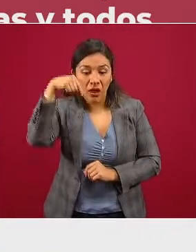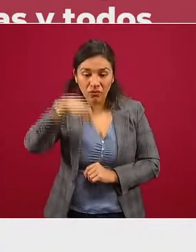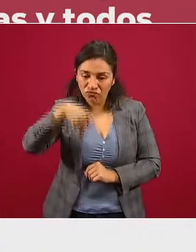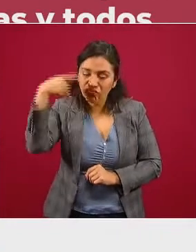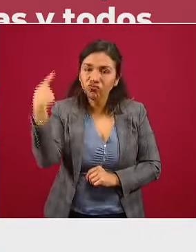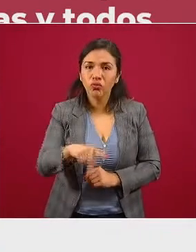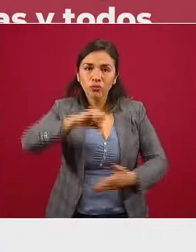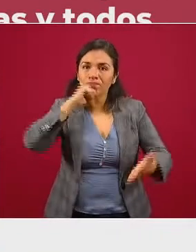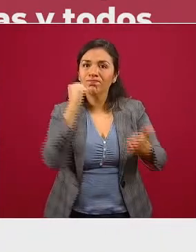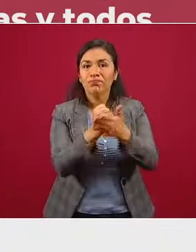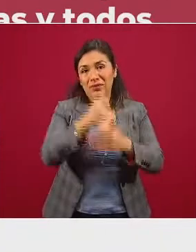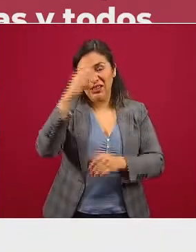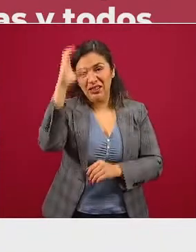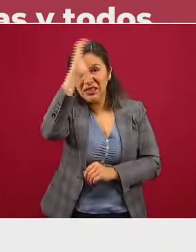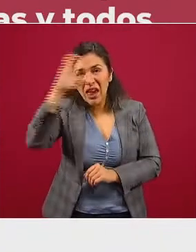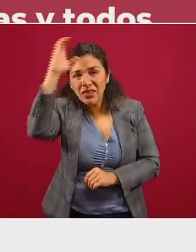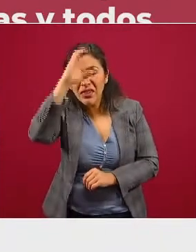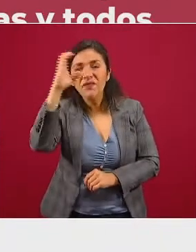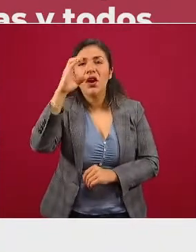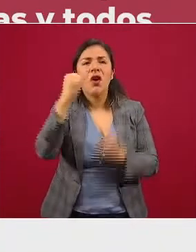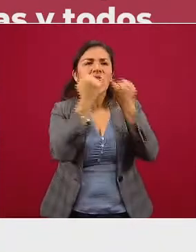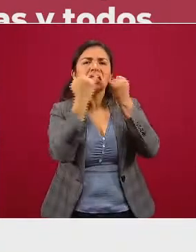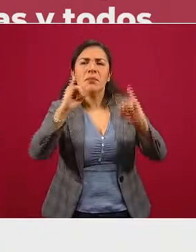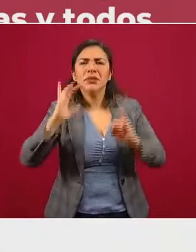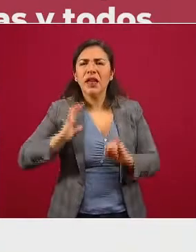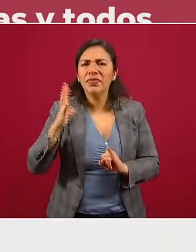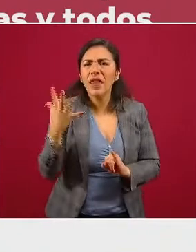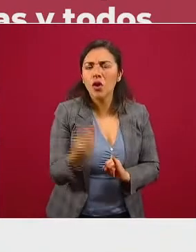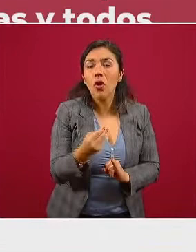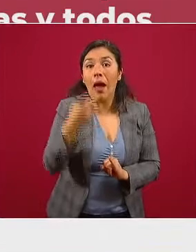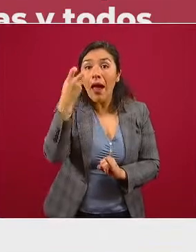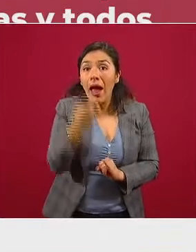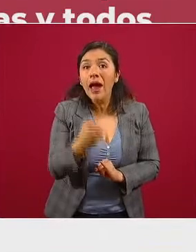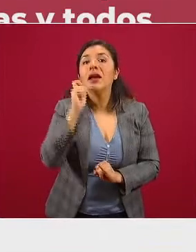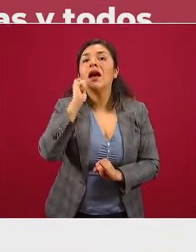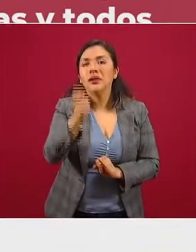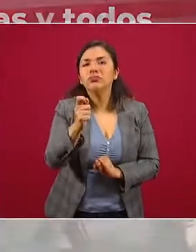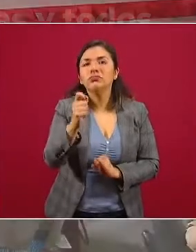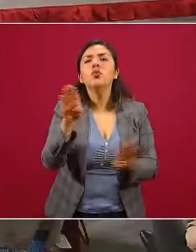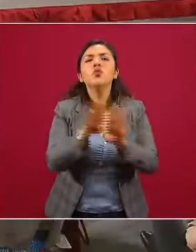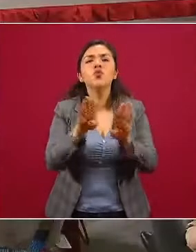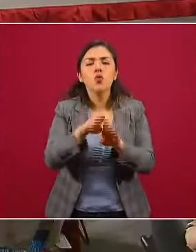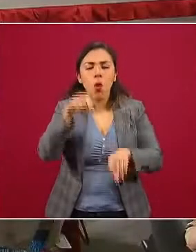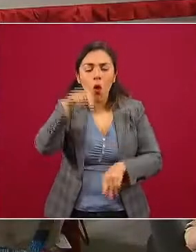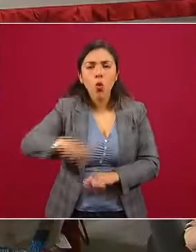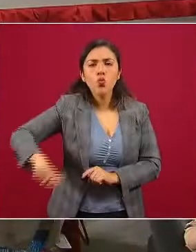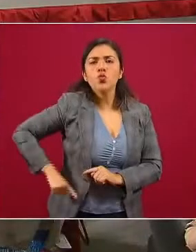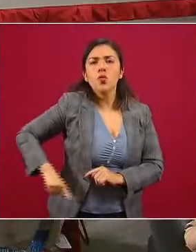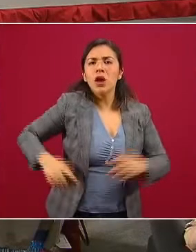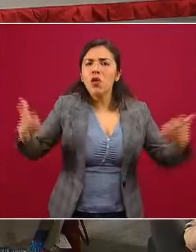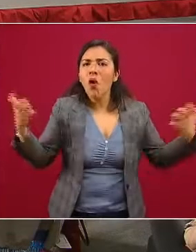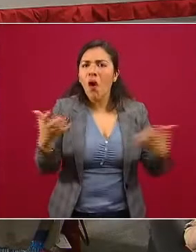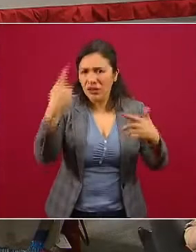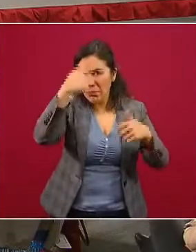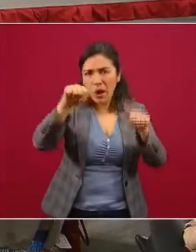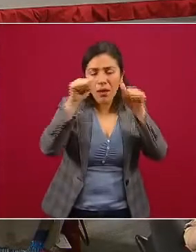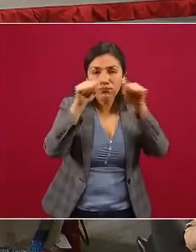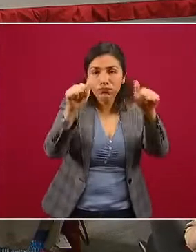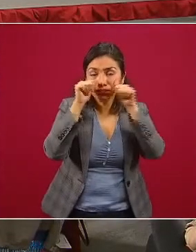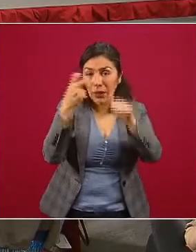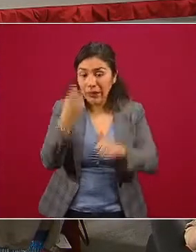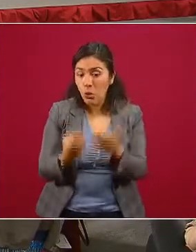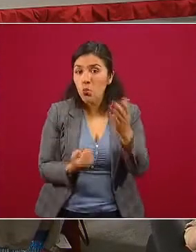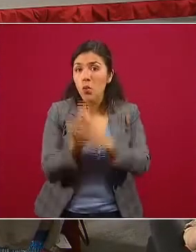científica y la independencia tecnológica es la forma de responder de este gobierno de México de la Cuarta